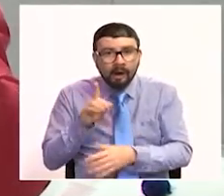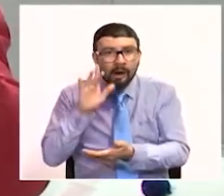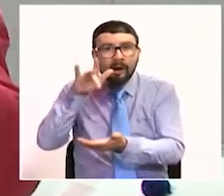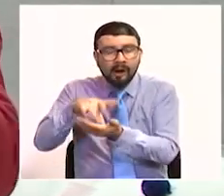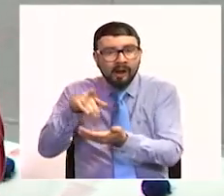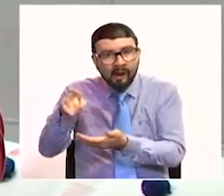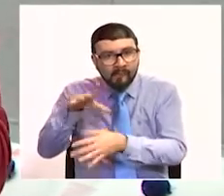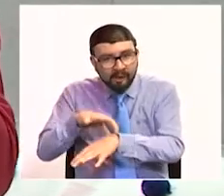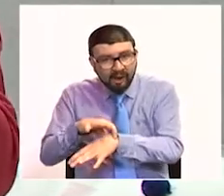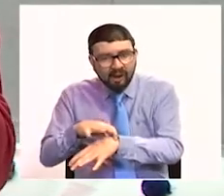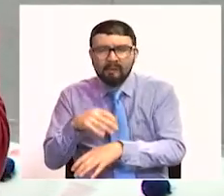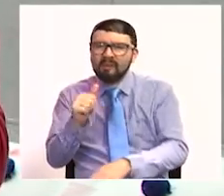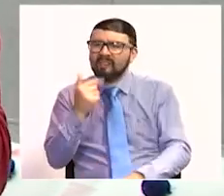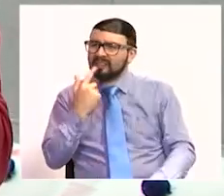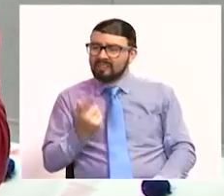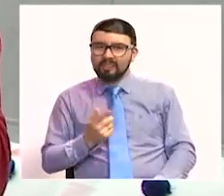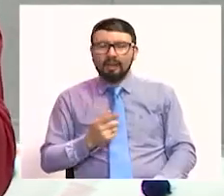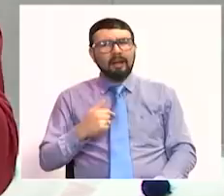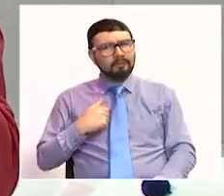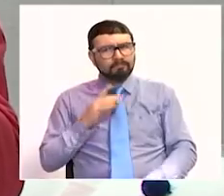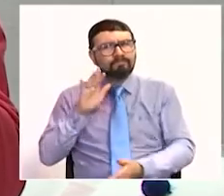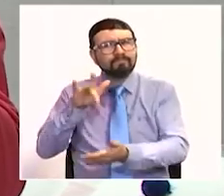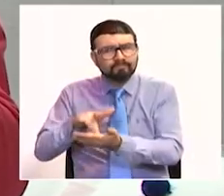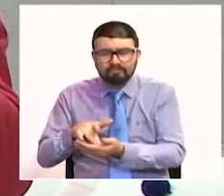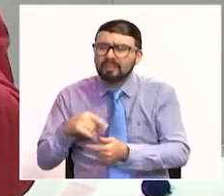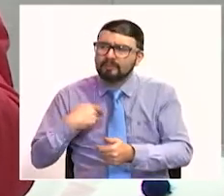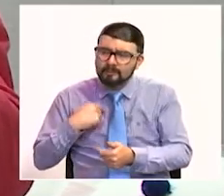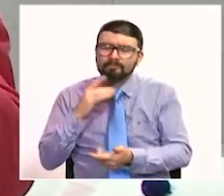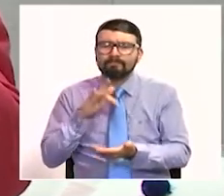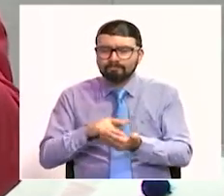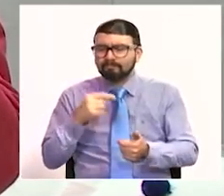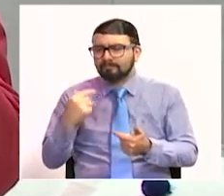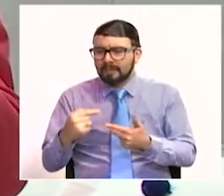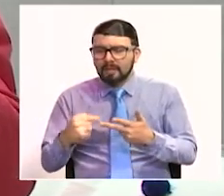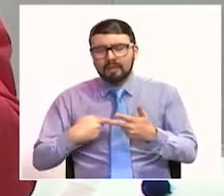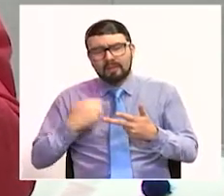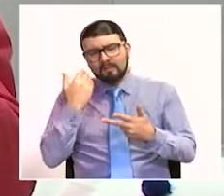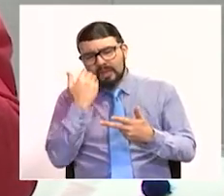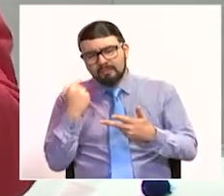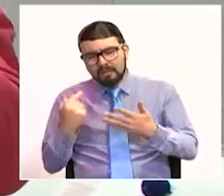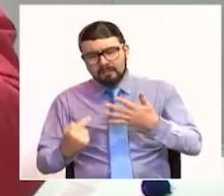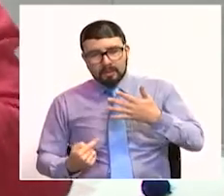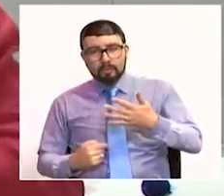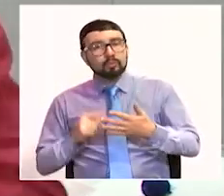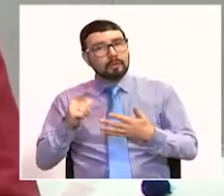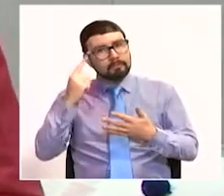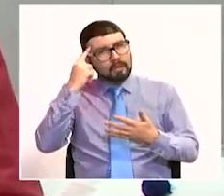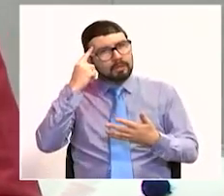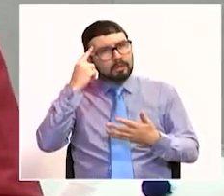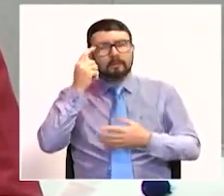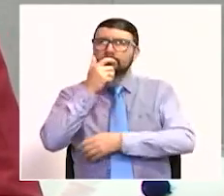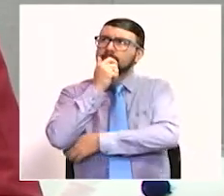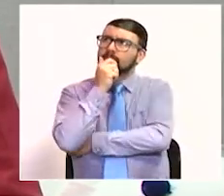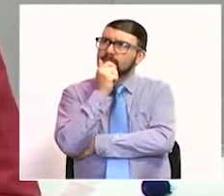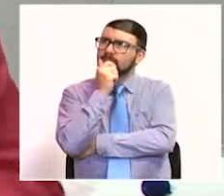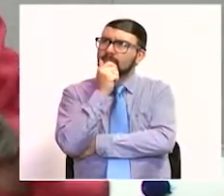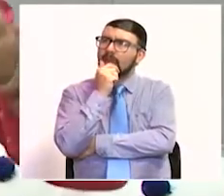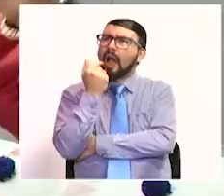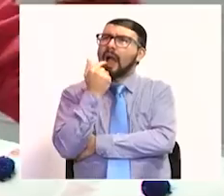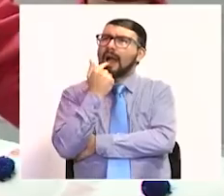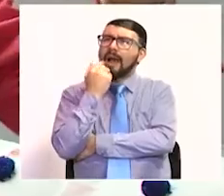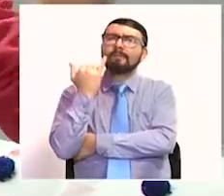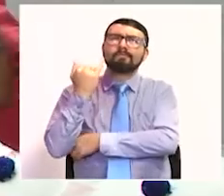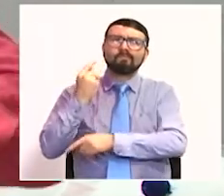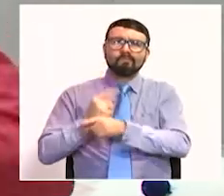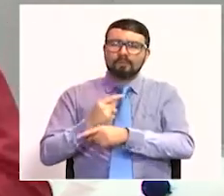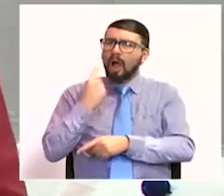eso que ustedes dicen, voy a ir por esto y por esto, incluyan o por lo menos piensen qué pudo haber pasado desde la boca, que les